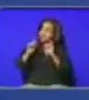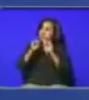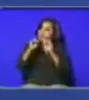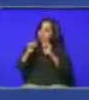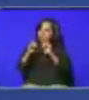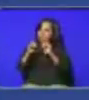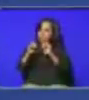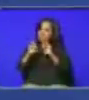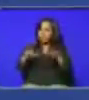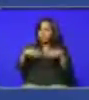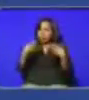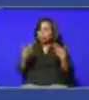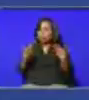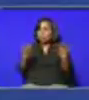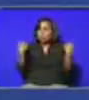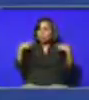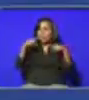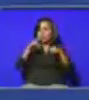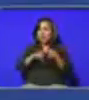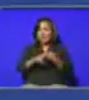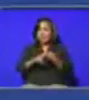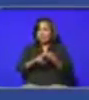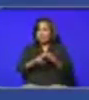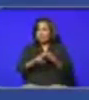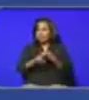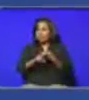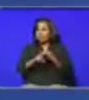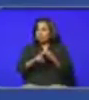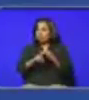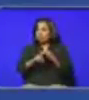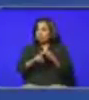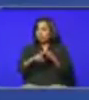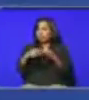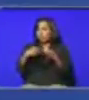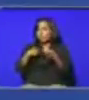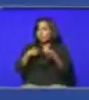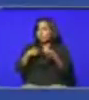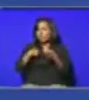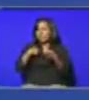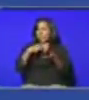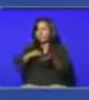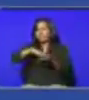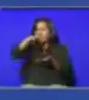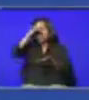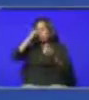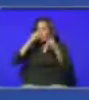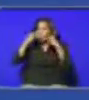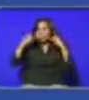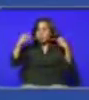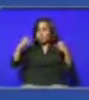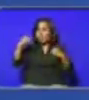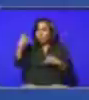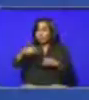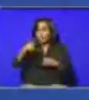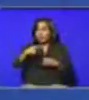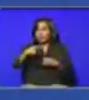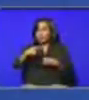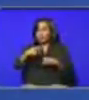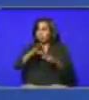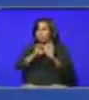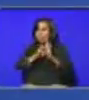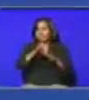en español. Van a tener un idioma obligatorio, en este caso inglés, pero la opción también de tomar